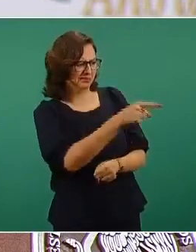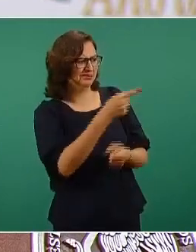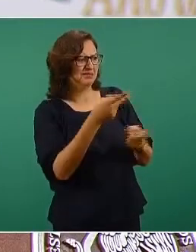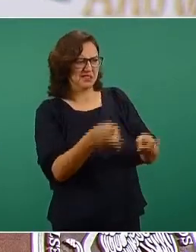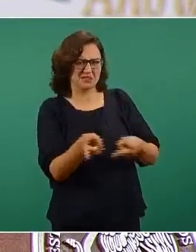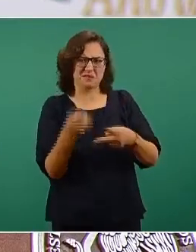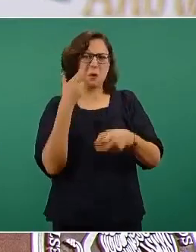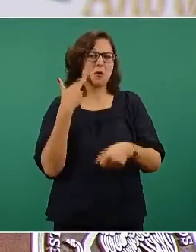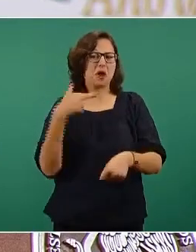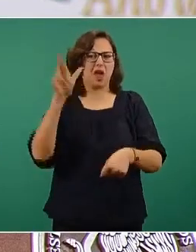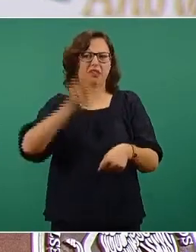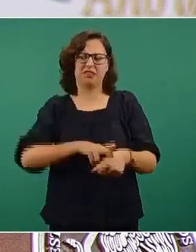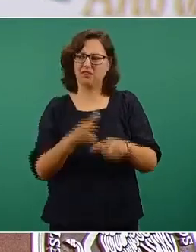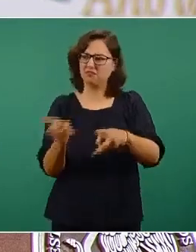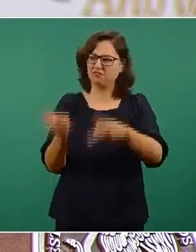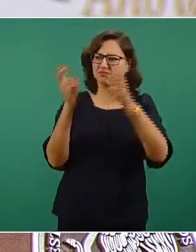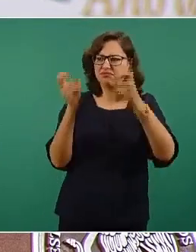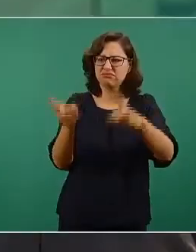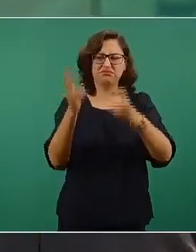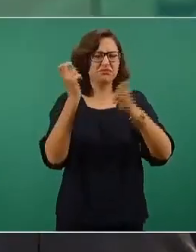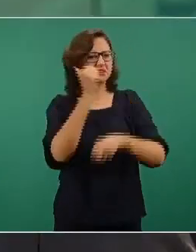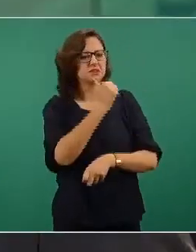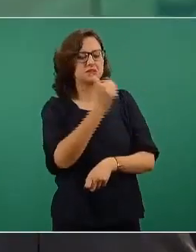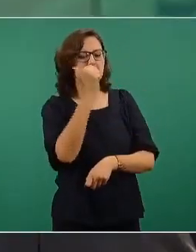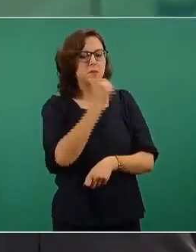pueblo, los gobernantes,